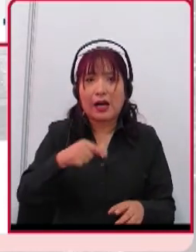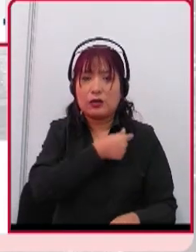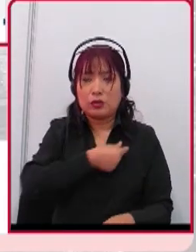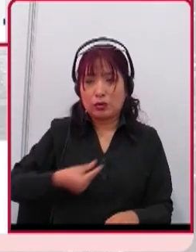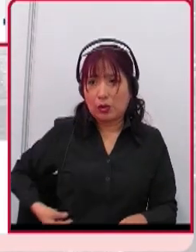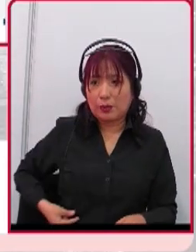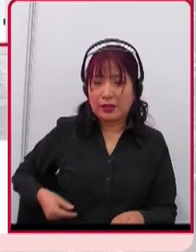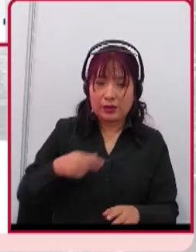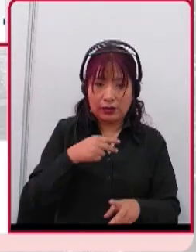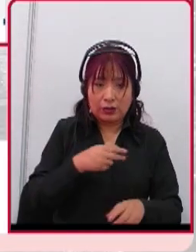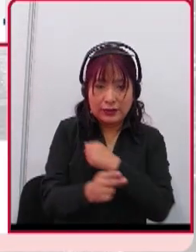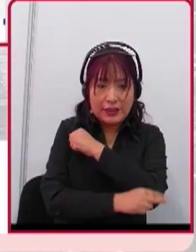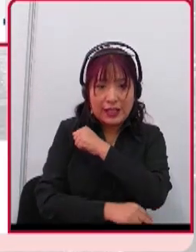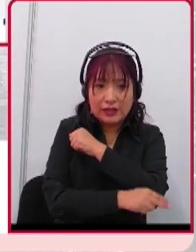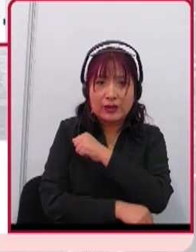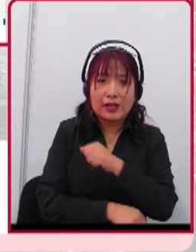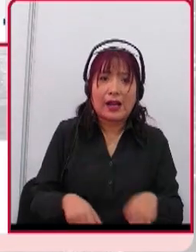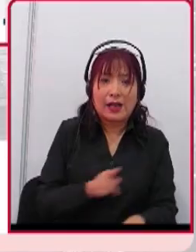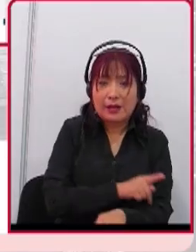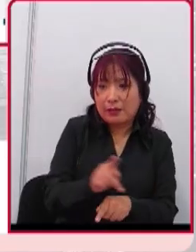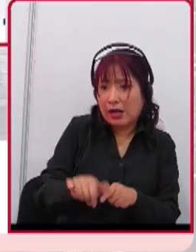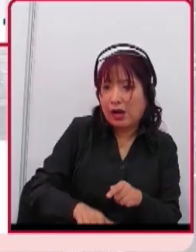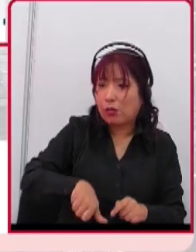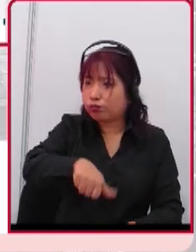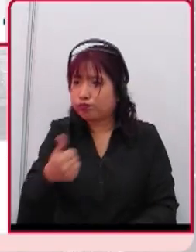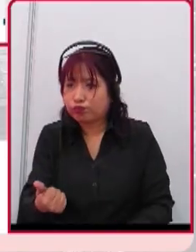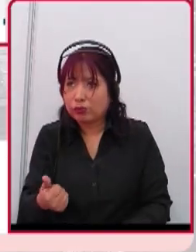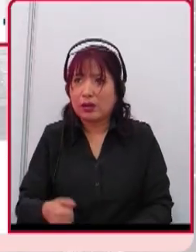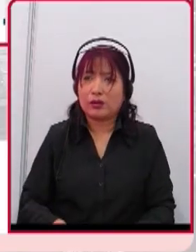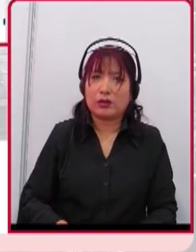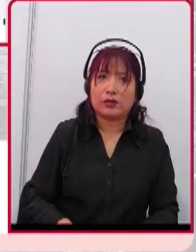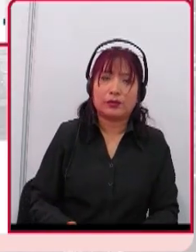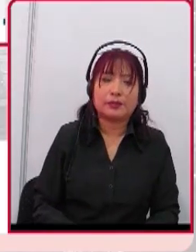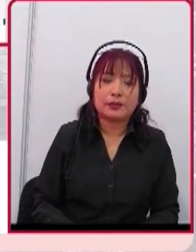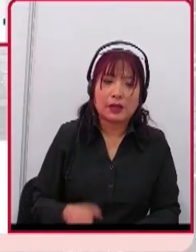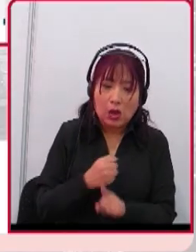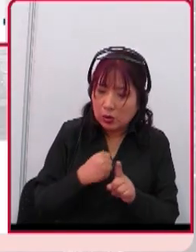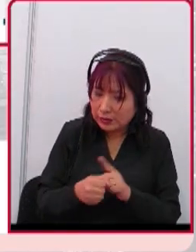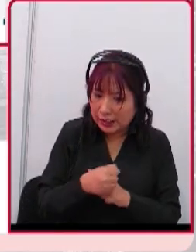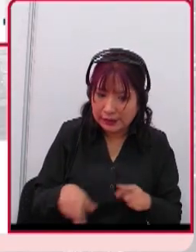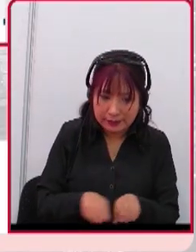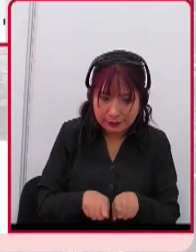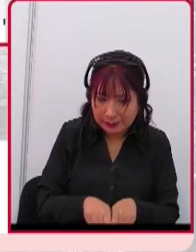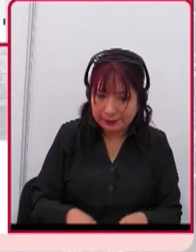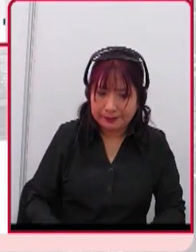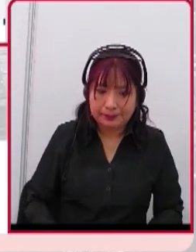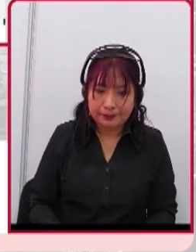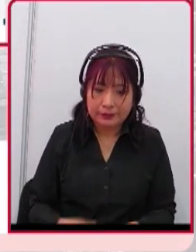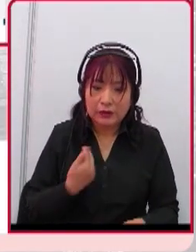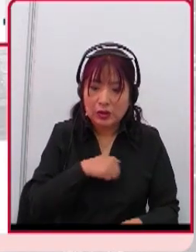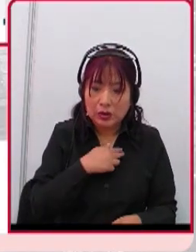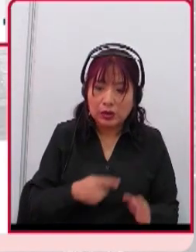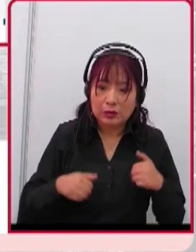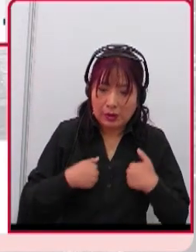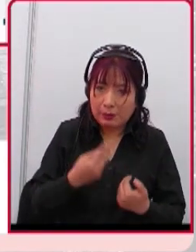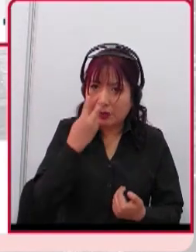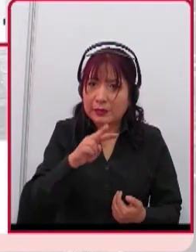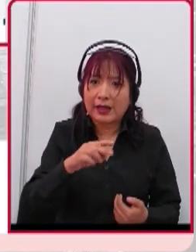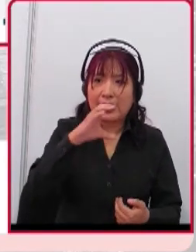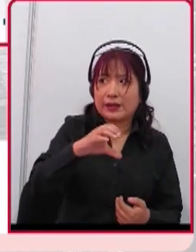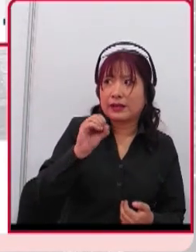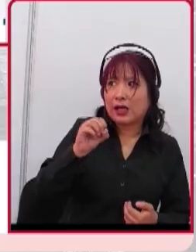públicos. Al 2050 se está apuntando a lo que viene a ser la reducción del dióxido de carbono. Ahora, esto es muy